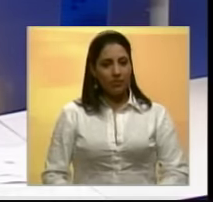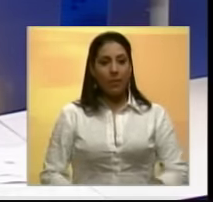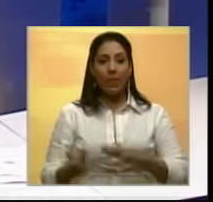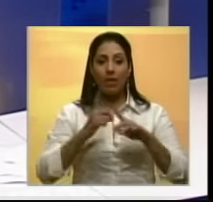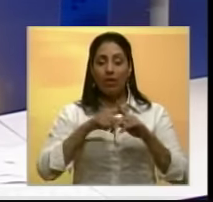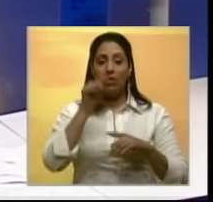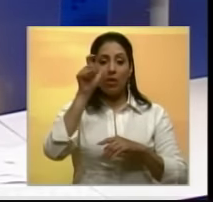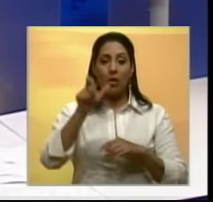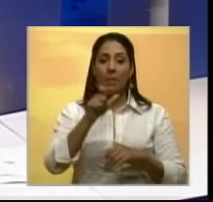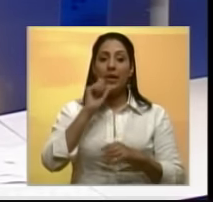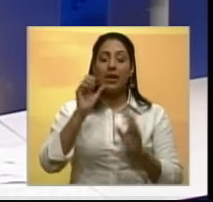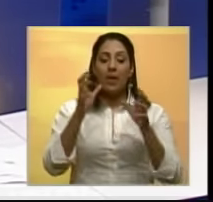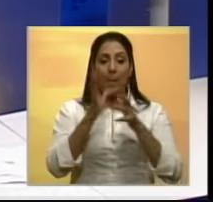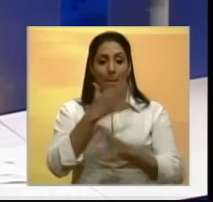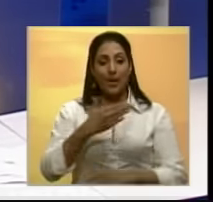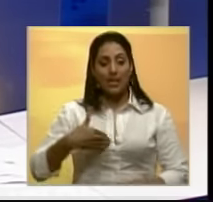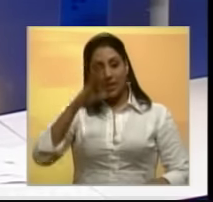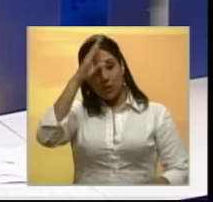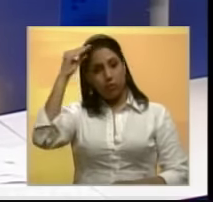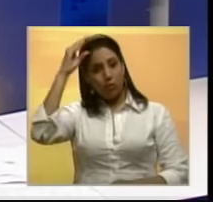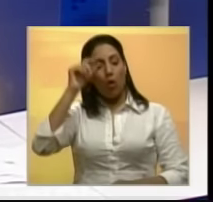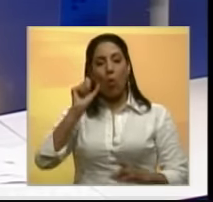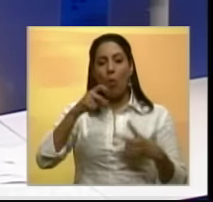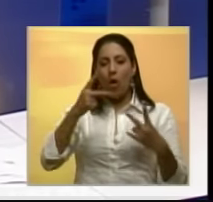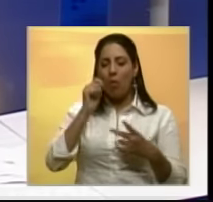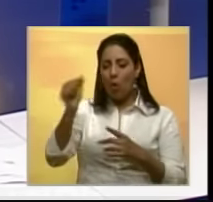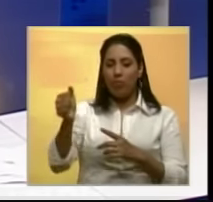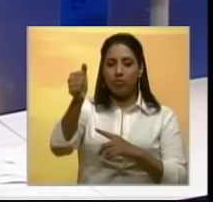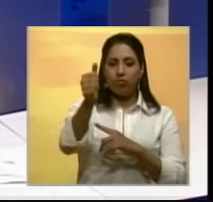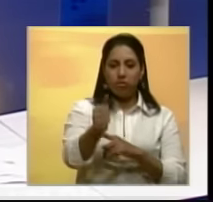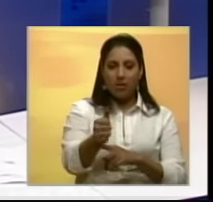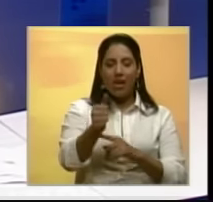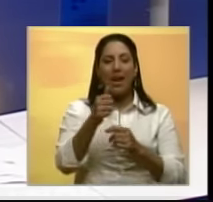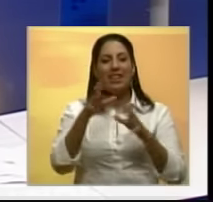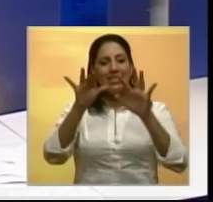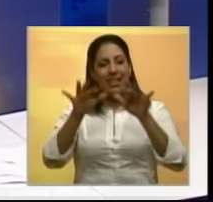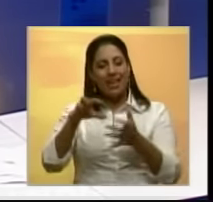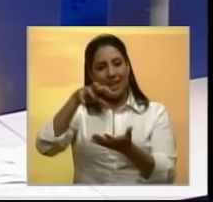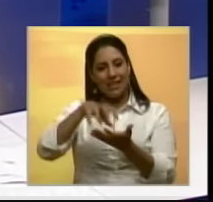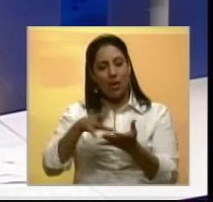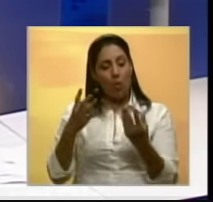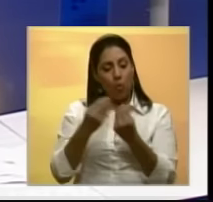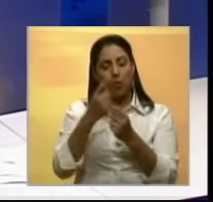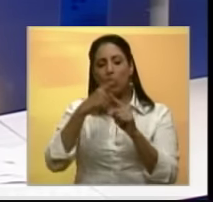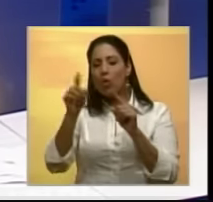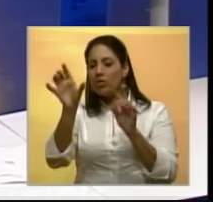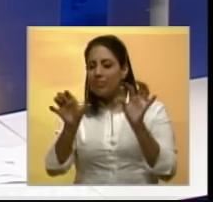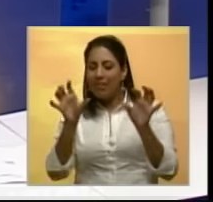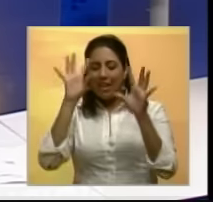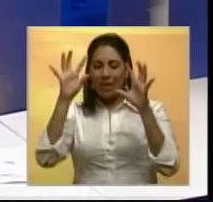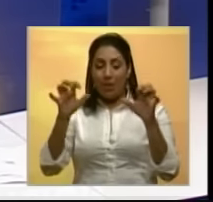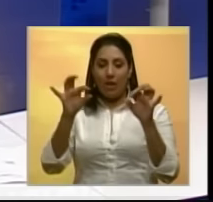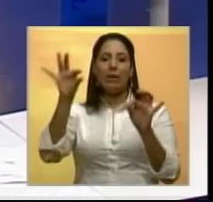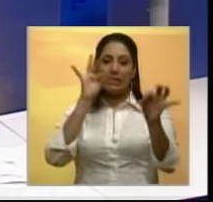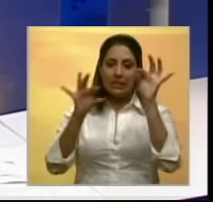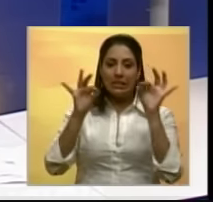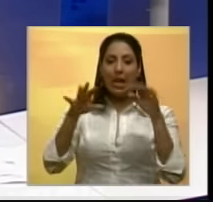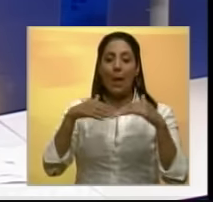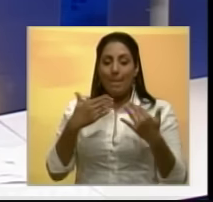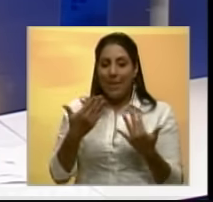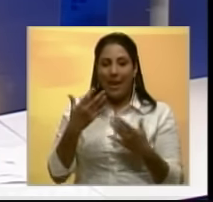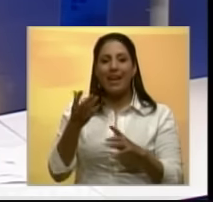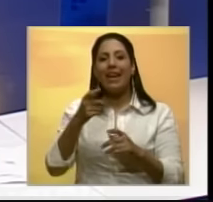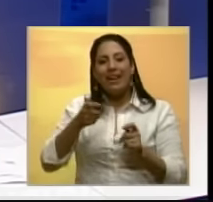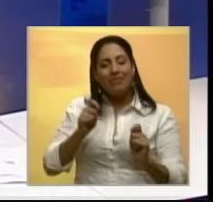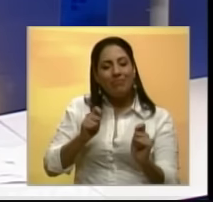Rex Tillerson, postulado por el presidente Donald Trump para la Secretaría de Estado de Estados Unidos, aseguró que buscará junto a otros actores internacionales lo que considera debe